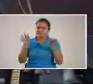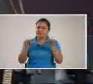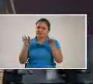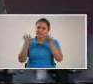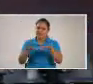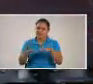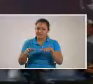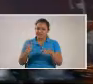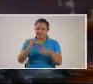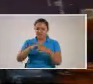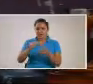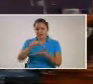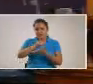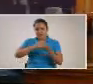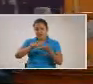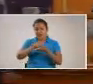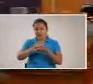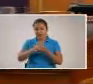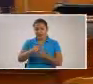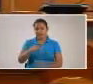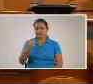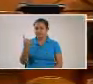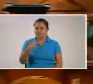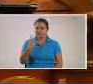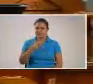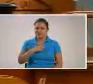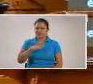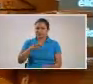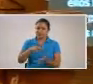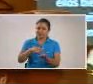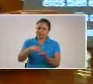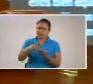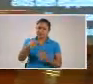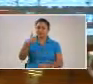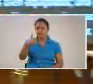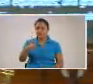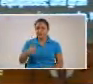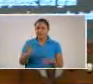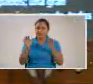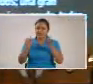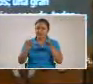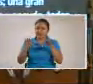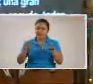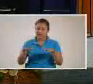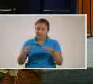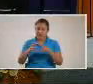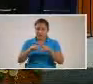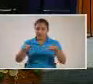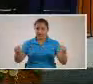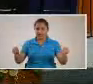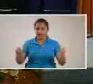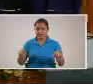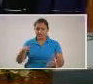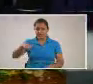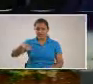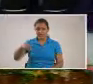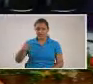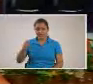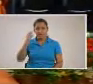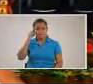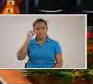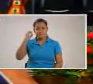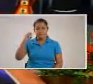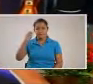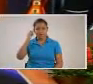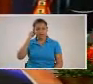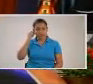territorio. Todo estaba caminando sobre ruedas, estaba tranquilo en la tierra de Magog, en la tierra de Mesec, en